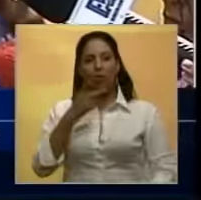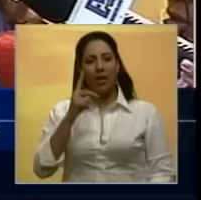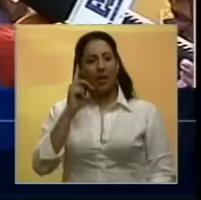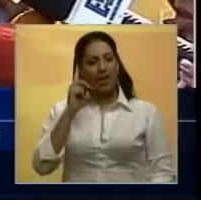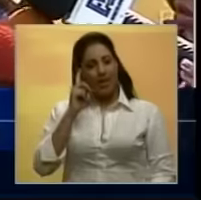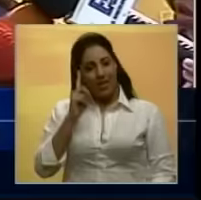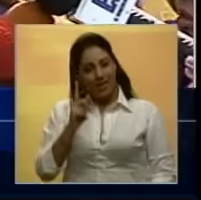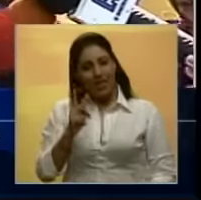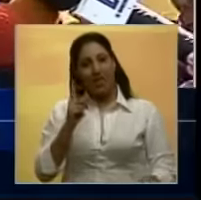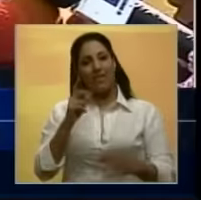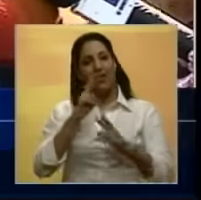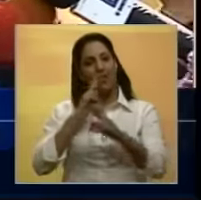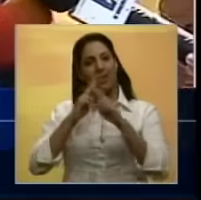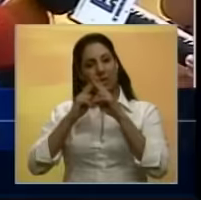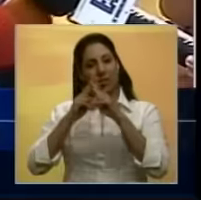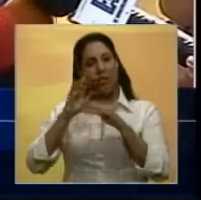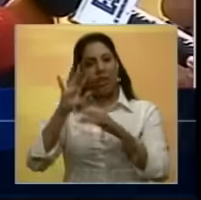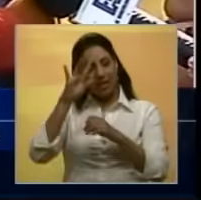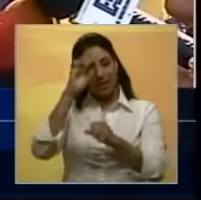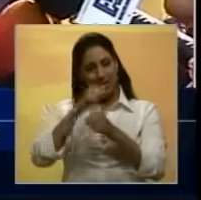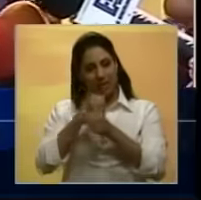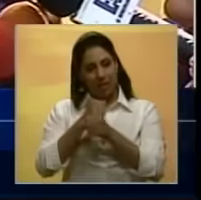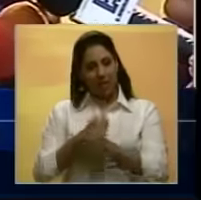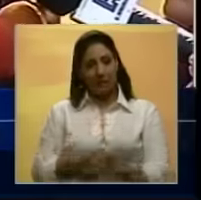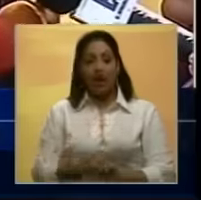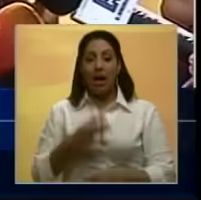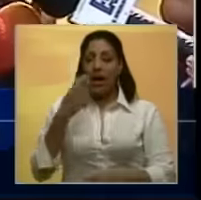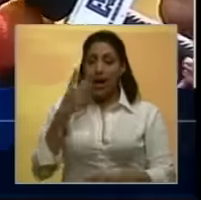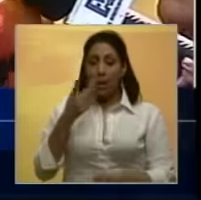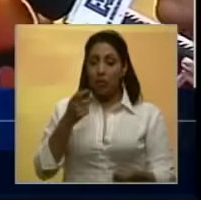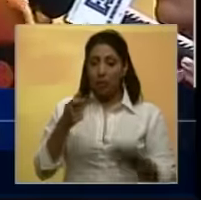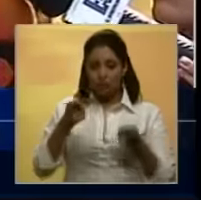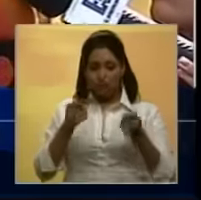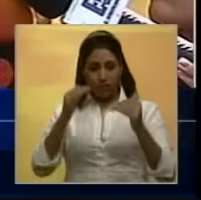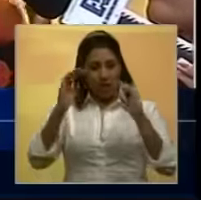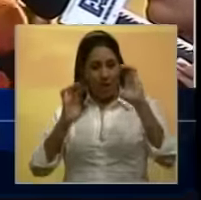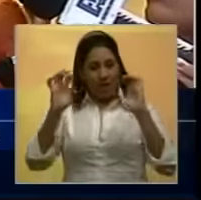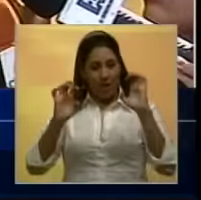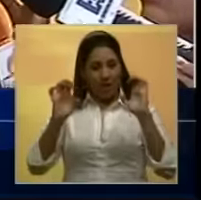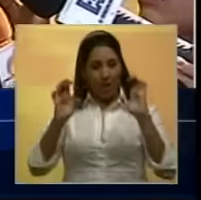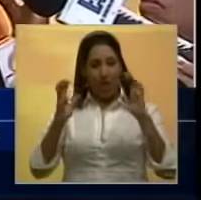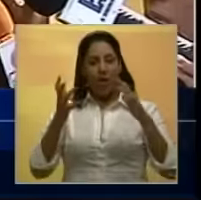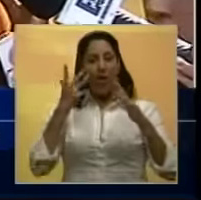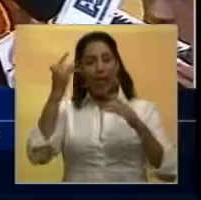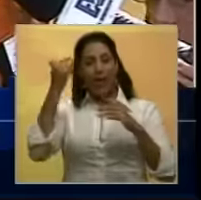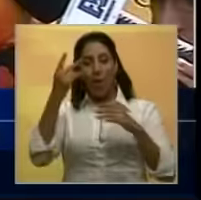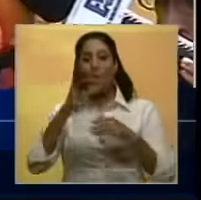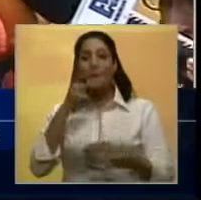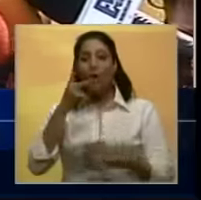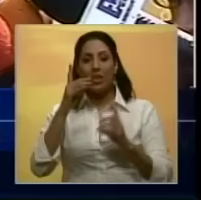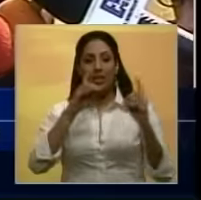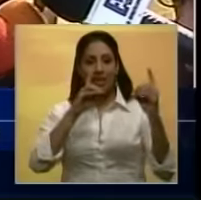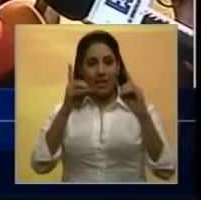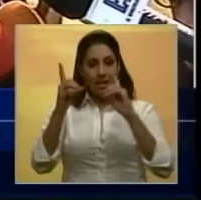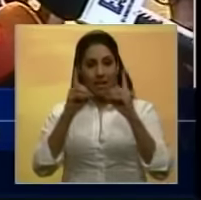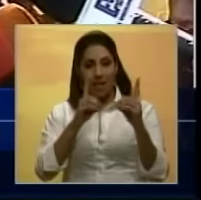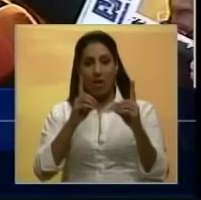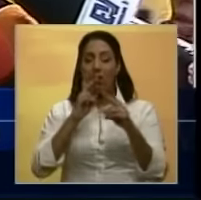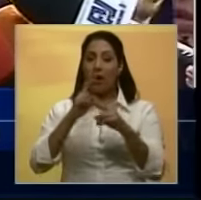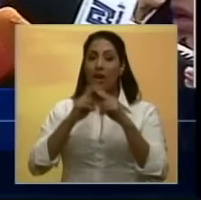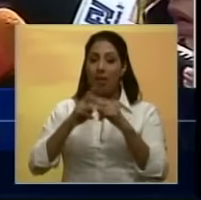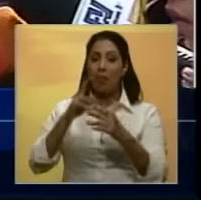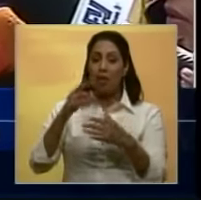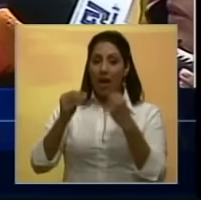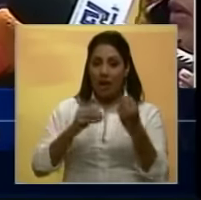ser medida por los resultados que produce. Si medimos esa iniciativa política del diálogo por los resultados